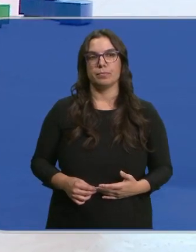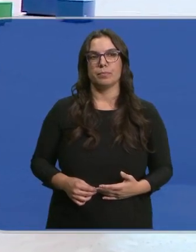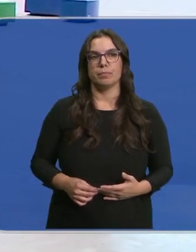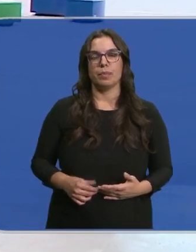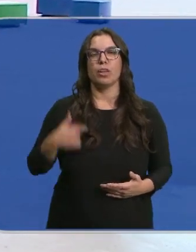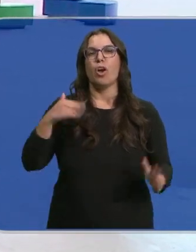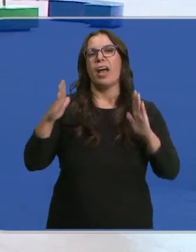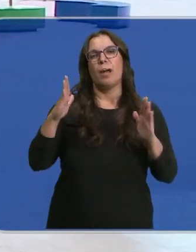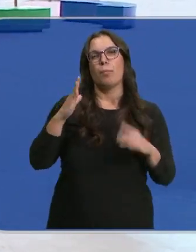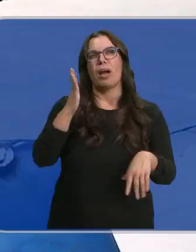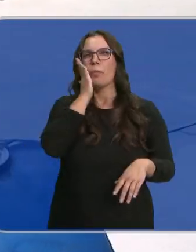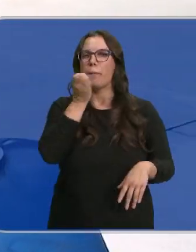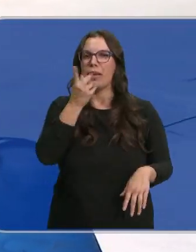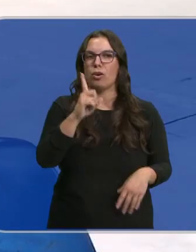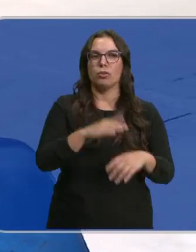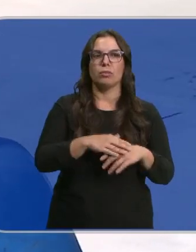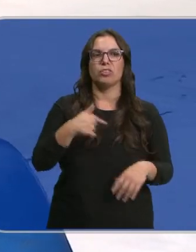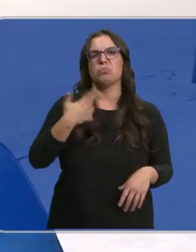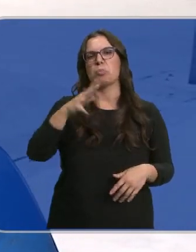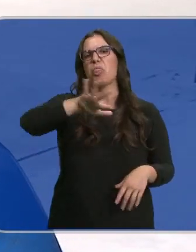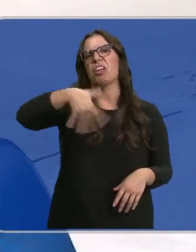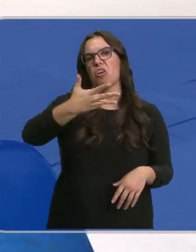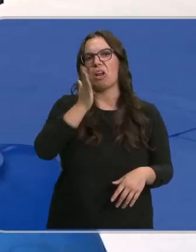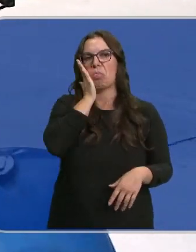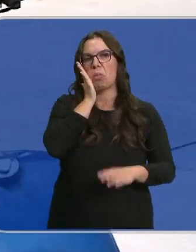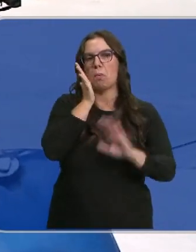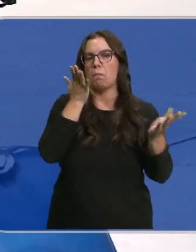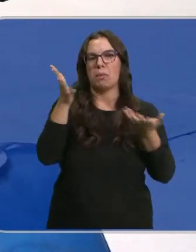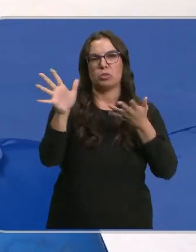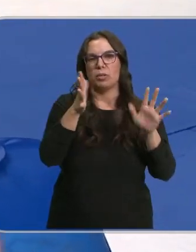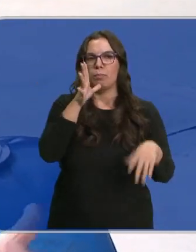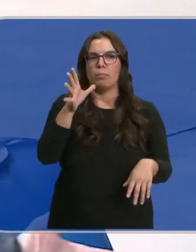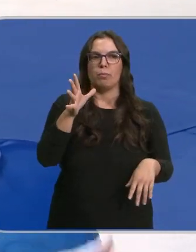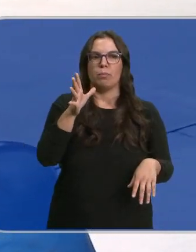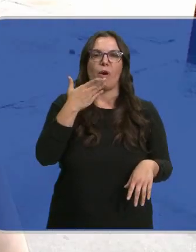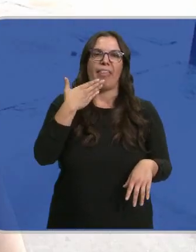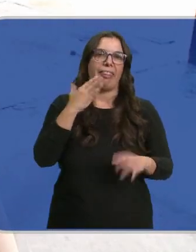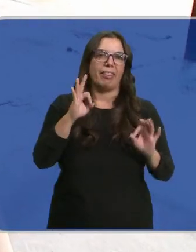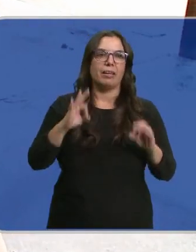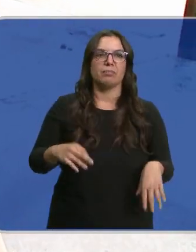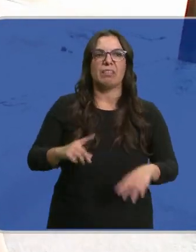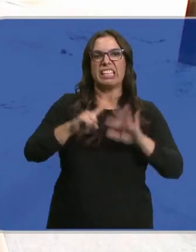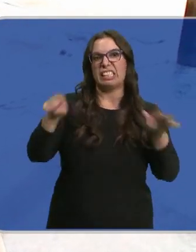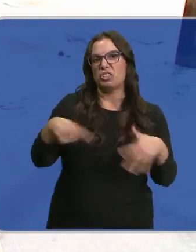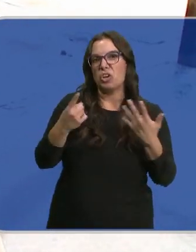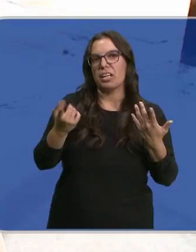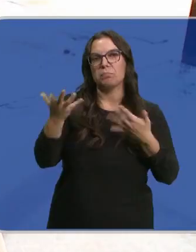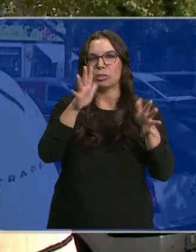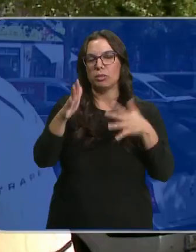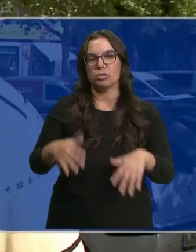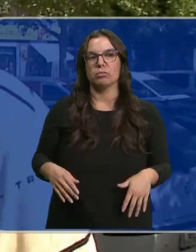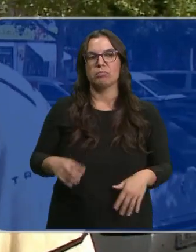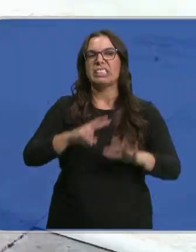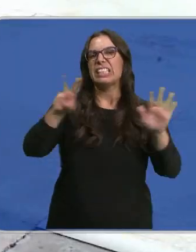Estoy en esa época que no duermo bien. Voy a poner 5 horas, porque ya no duermo por la edad. 6 horitas, más o